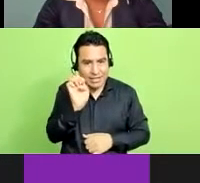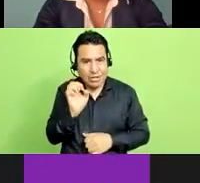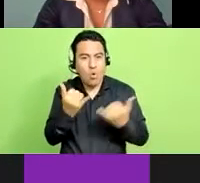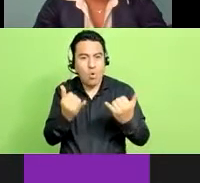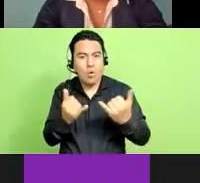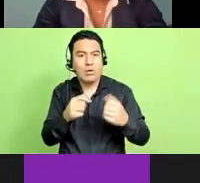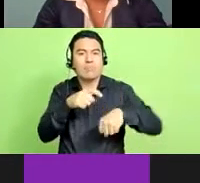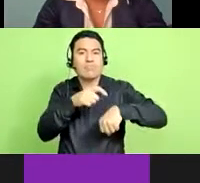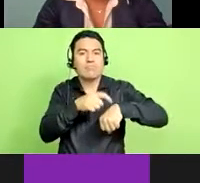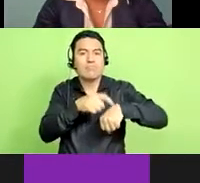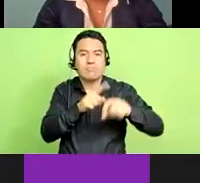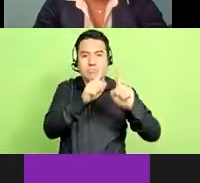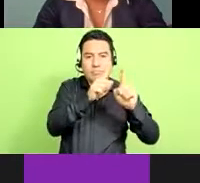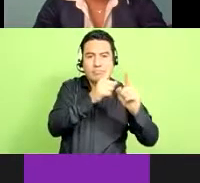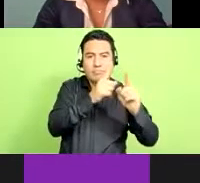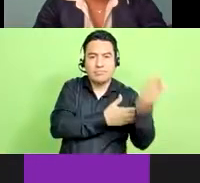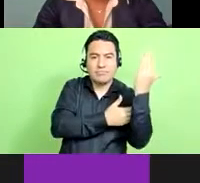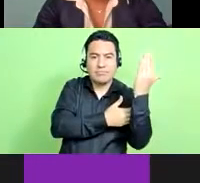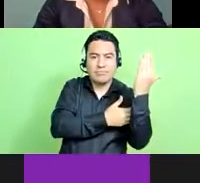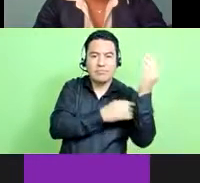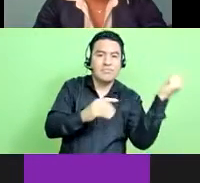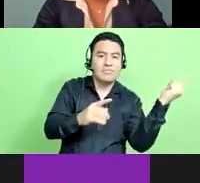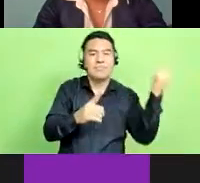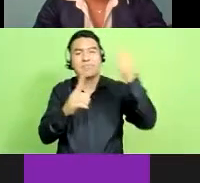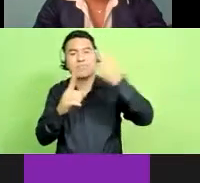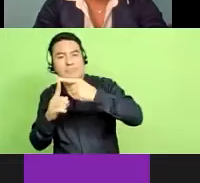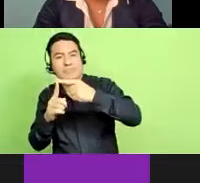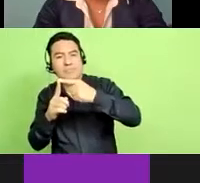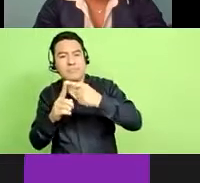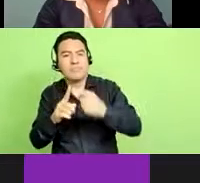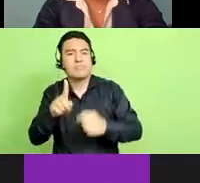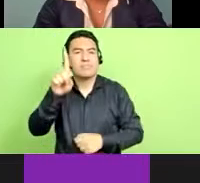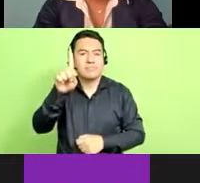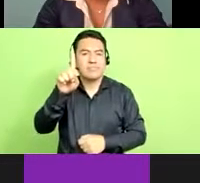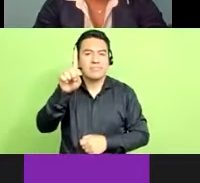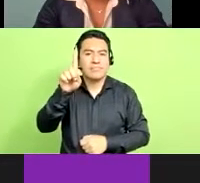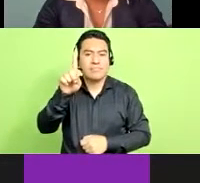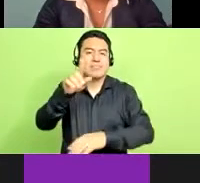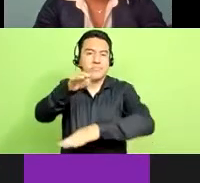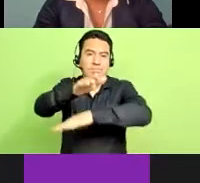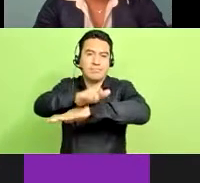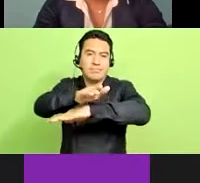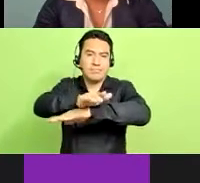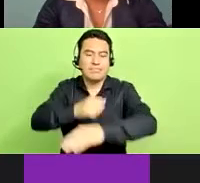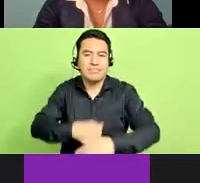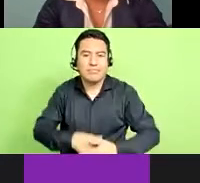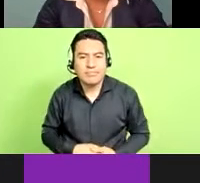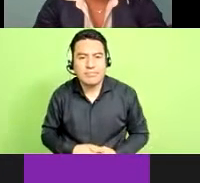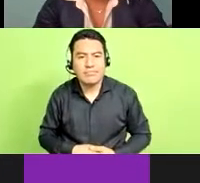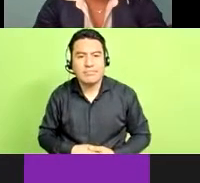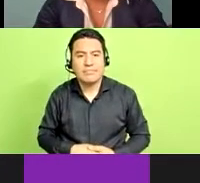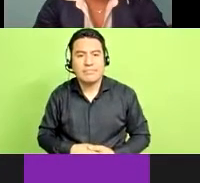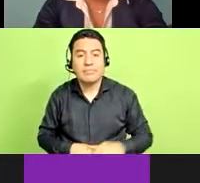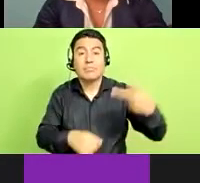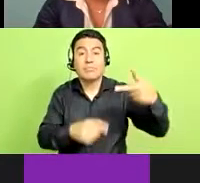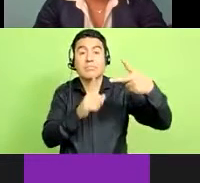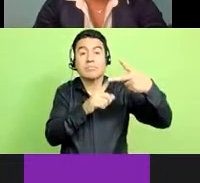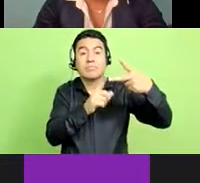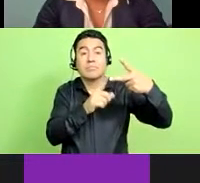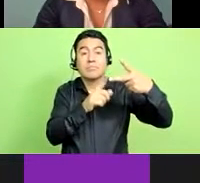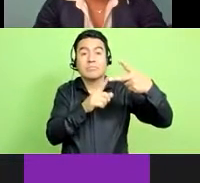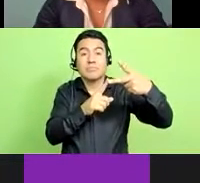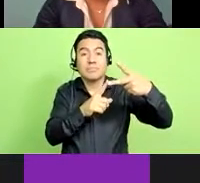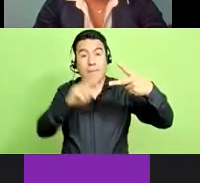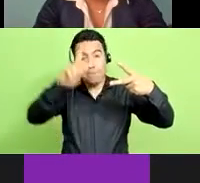justamente desarrollando desde las 11 de la mañana a una de la tarde la segunda también a nivel